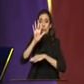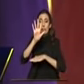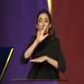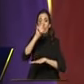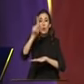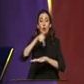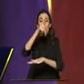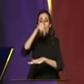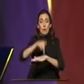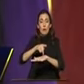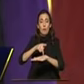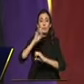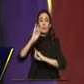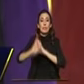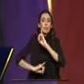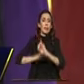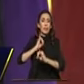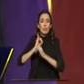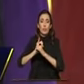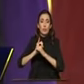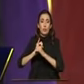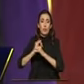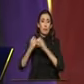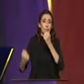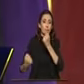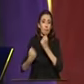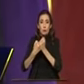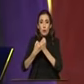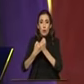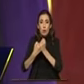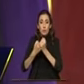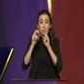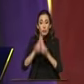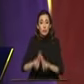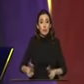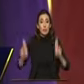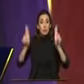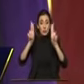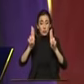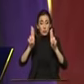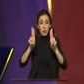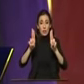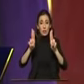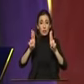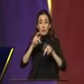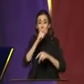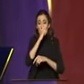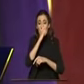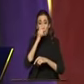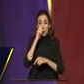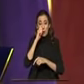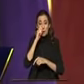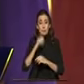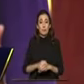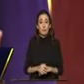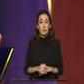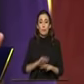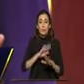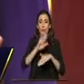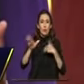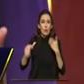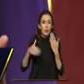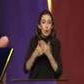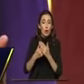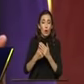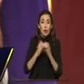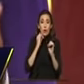expertos de trayectoria indiscutible, con el respaldo de las oficinas de las Naciones Unidas contra las drogas y el delito. Todo el sector